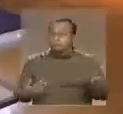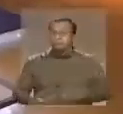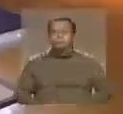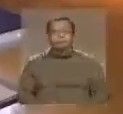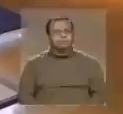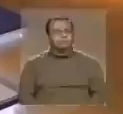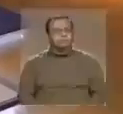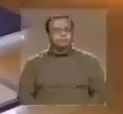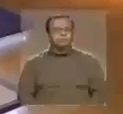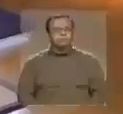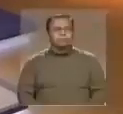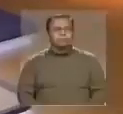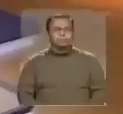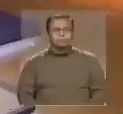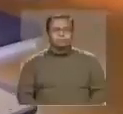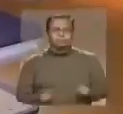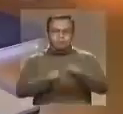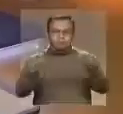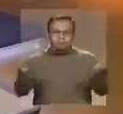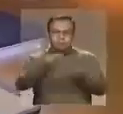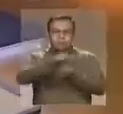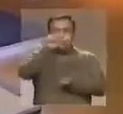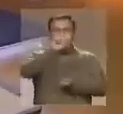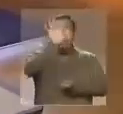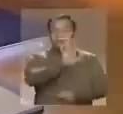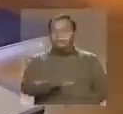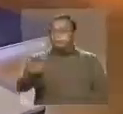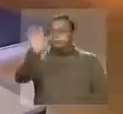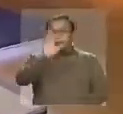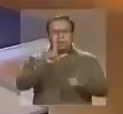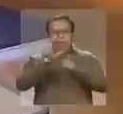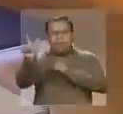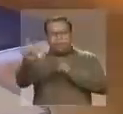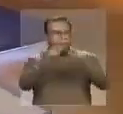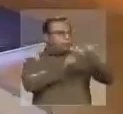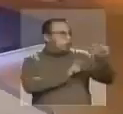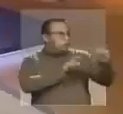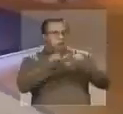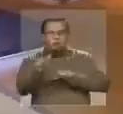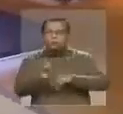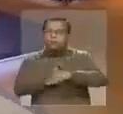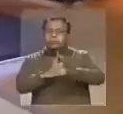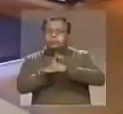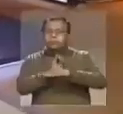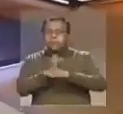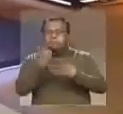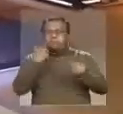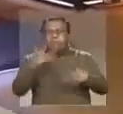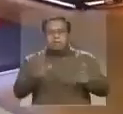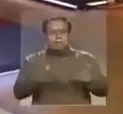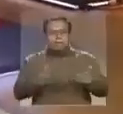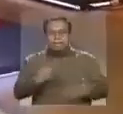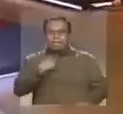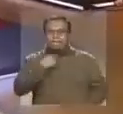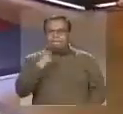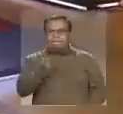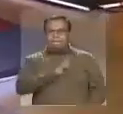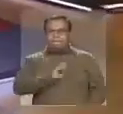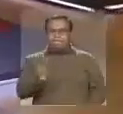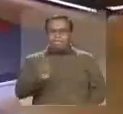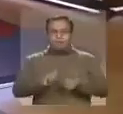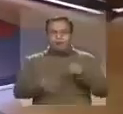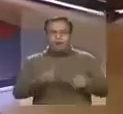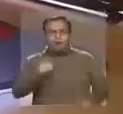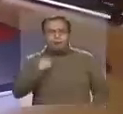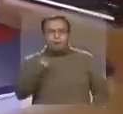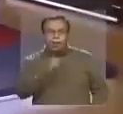solamente estamos hablando de geografías que son dispersas, estamos hablando de una institucionalidad que muchas veces se queda corta en presencia